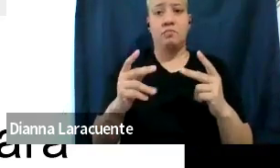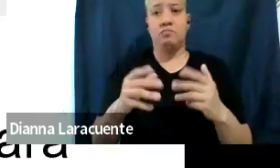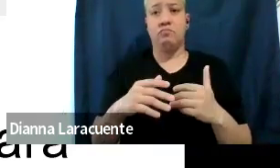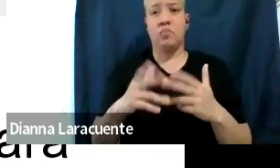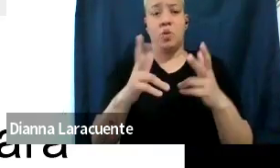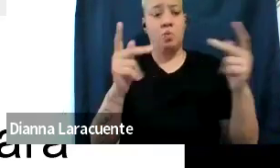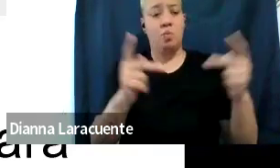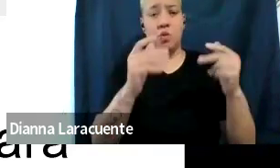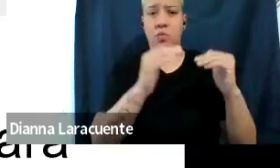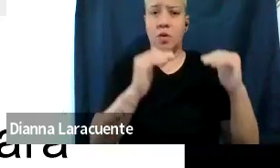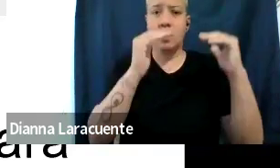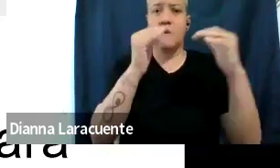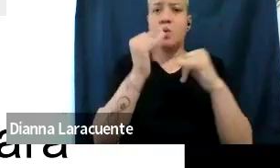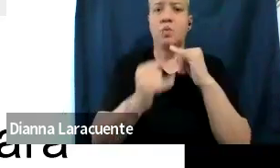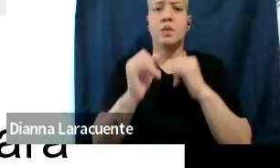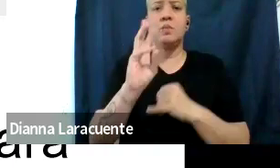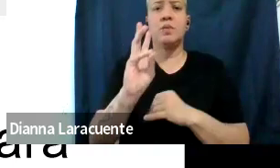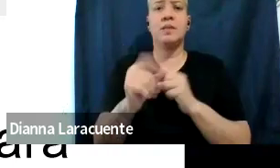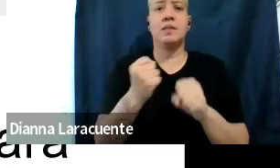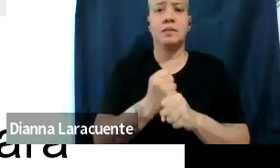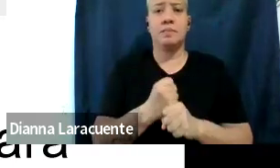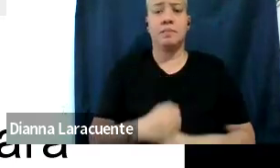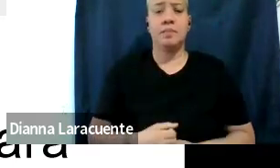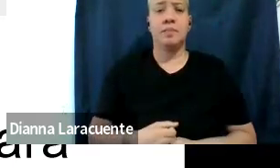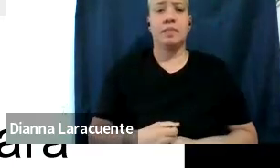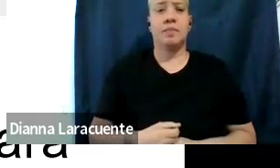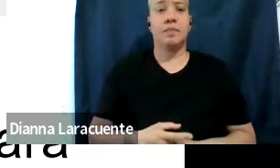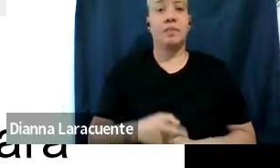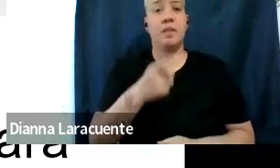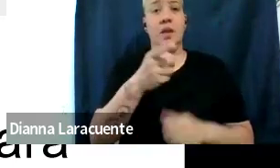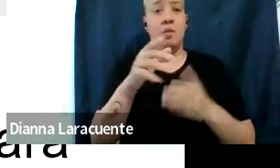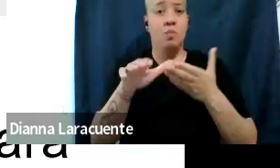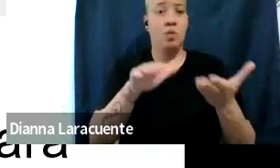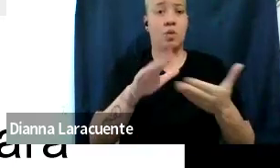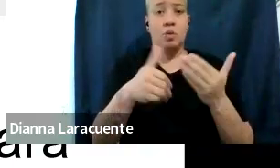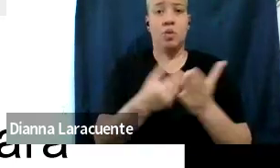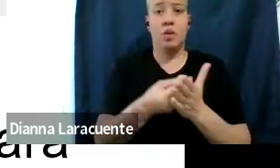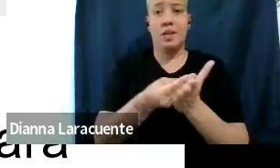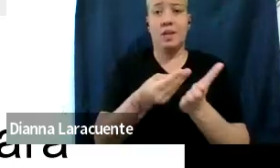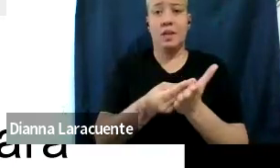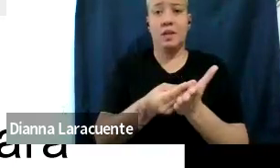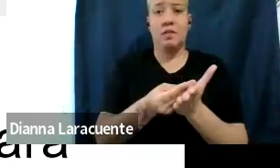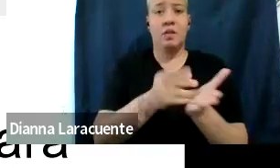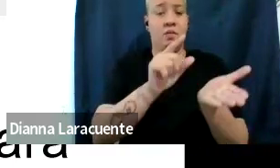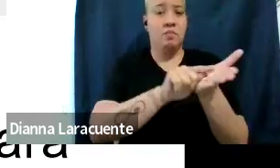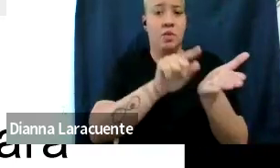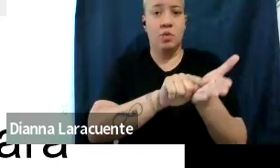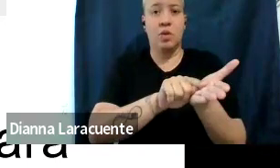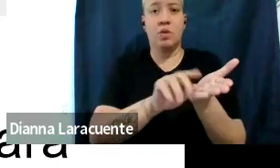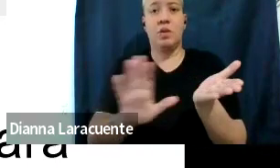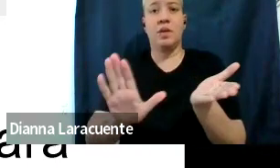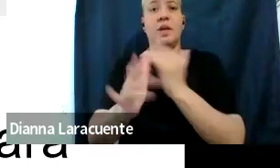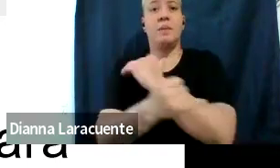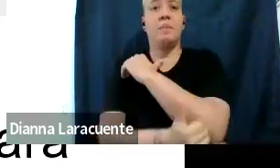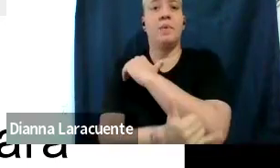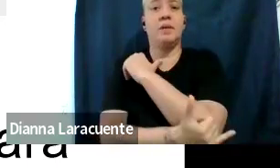más altos los últimos 6 años y él muere? Todo el dinero lo ponía en su periódico y en el país y